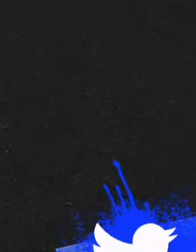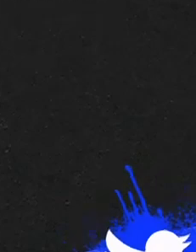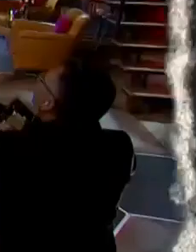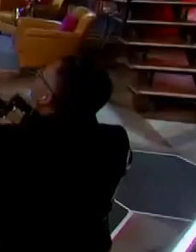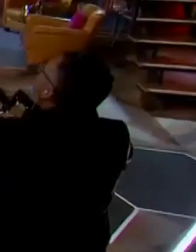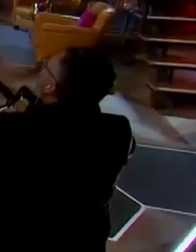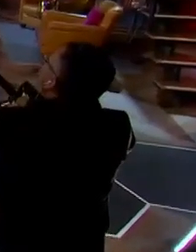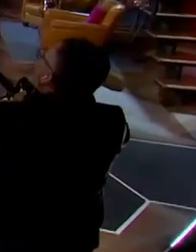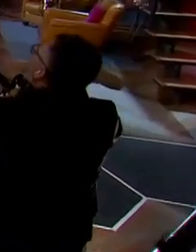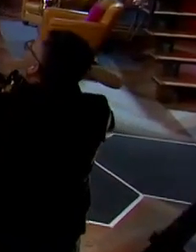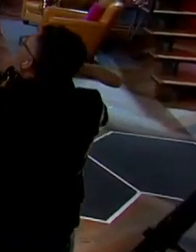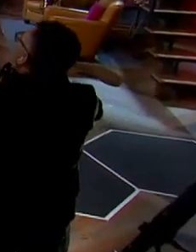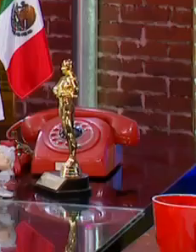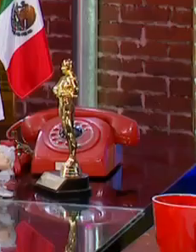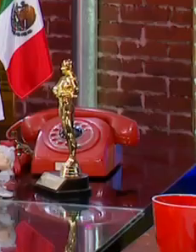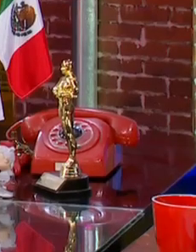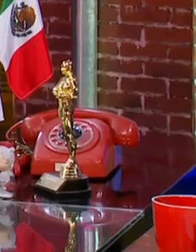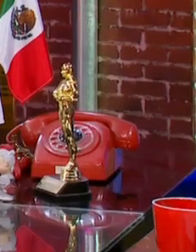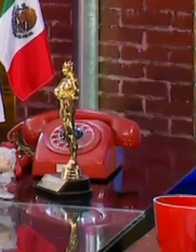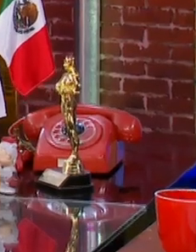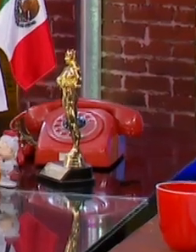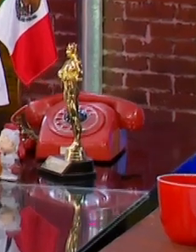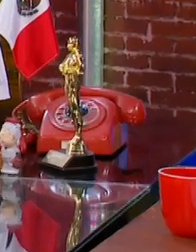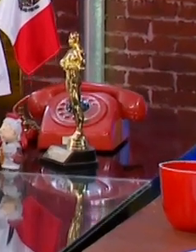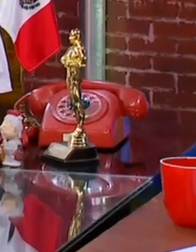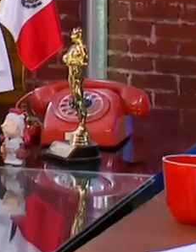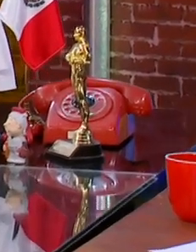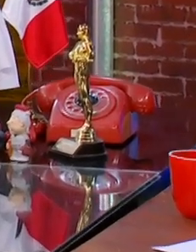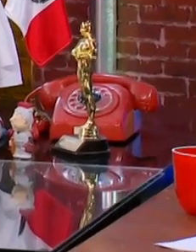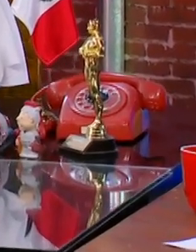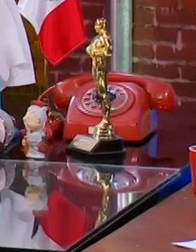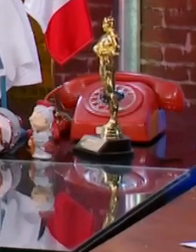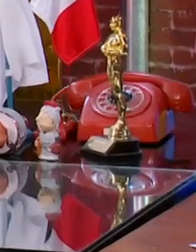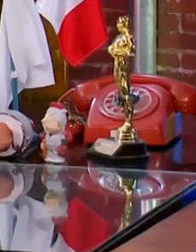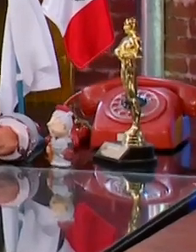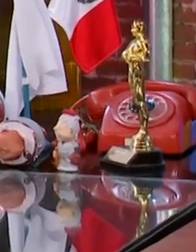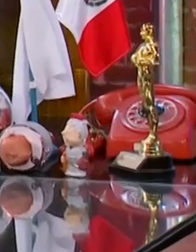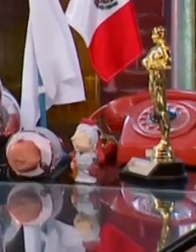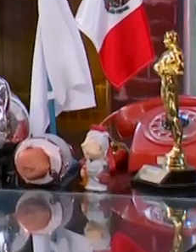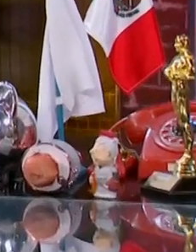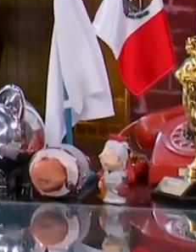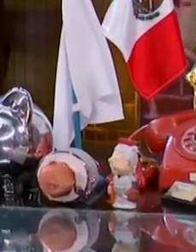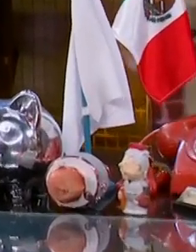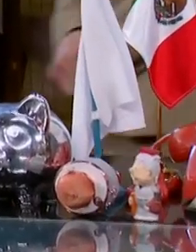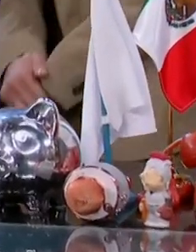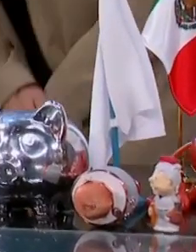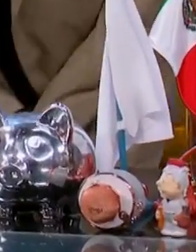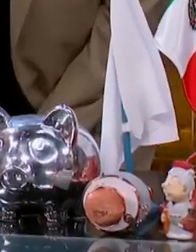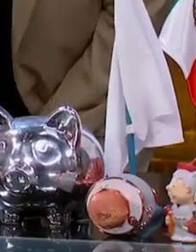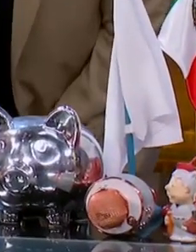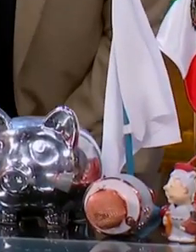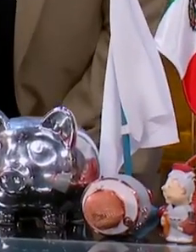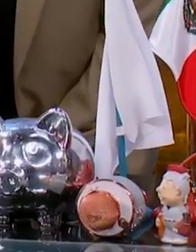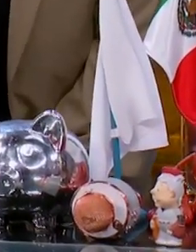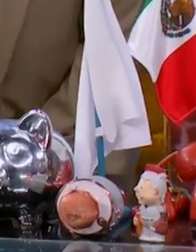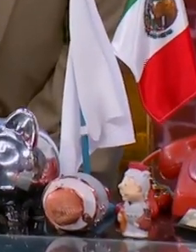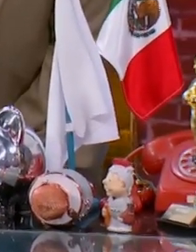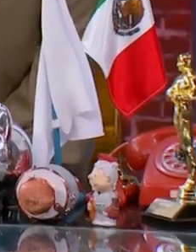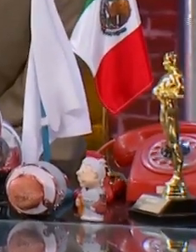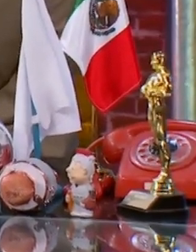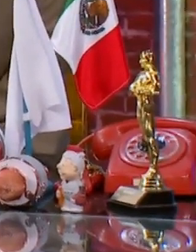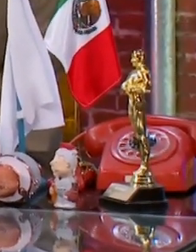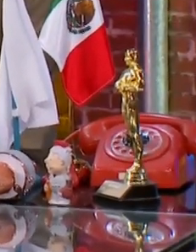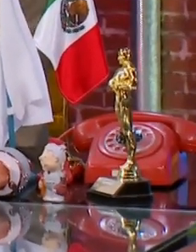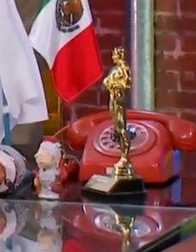Después de que el Departamento de Estado de Estados Unidos respaldó la marcha de Mi Voto No Se Toca, en la mañanera el presidente López Obrador respondió.